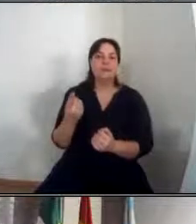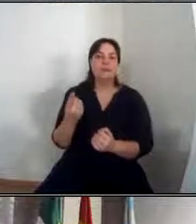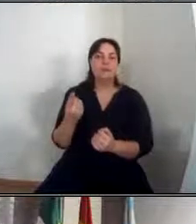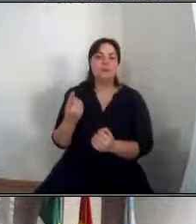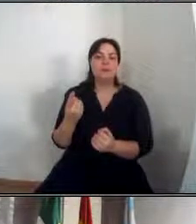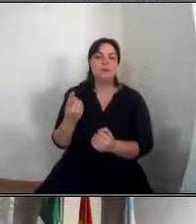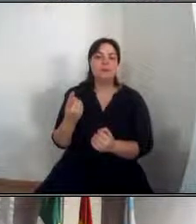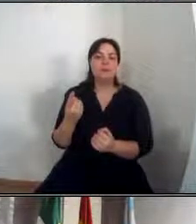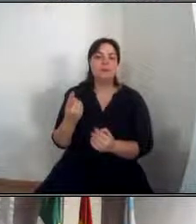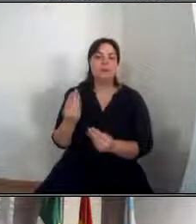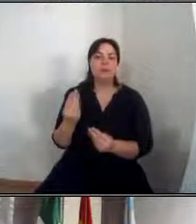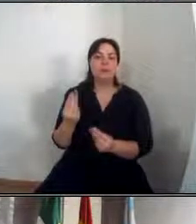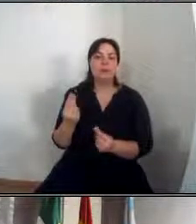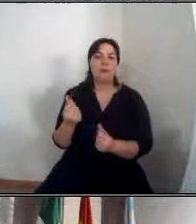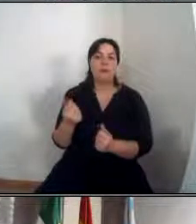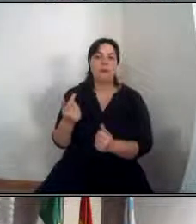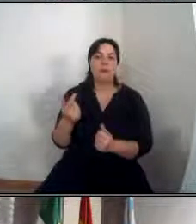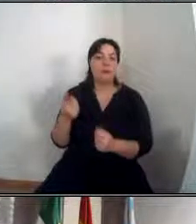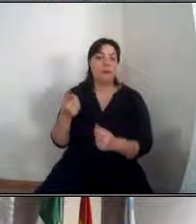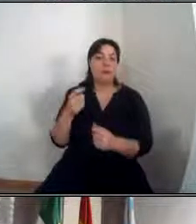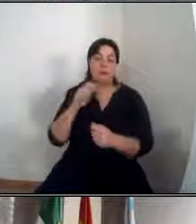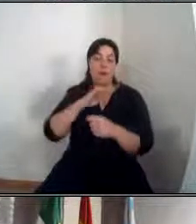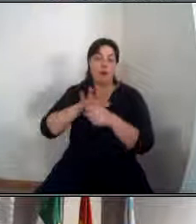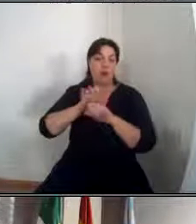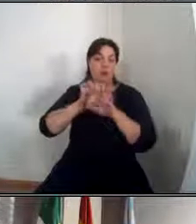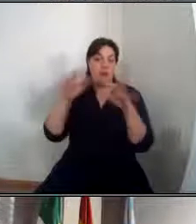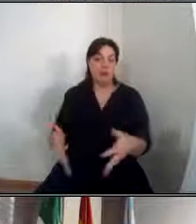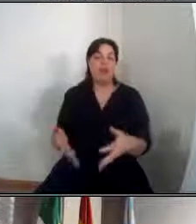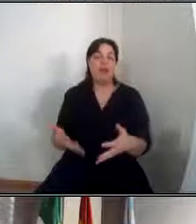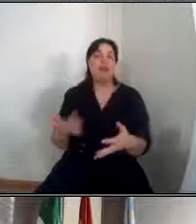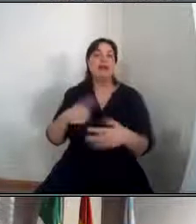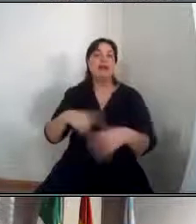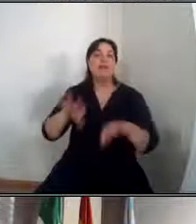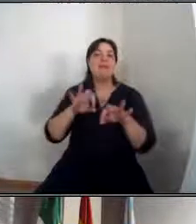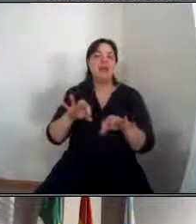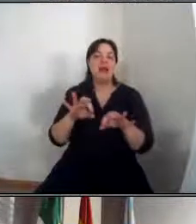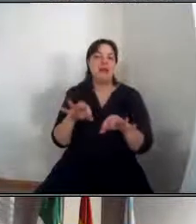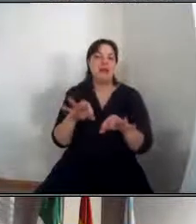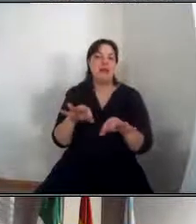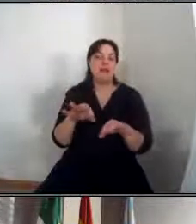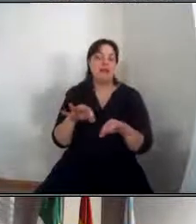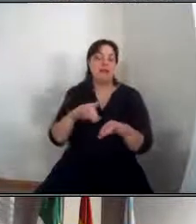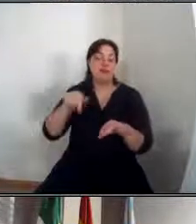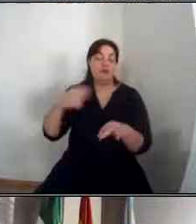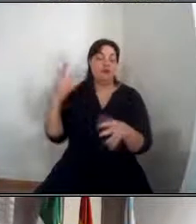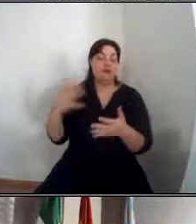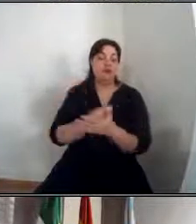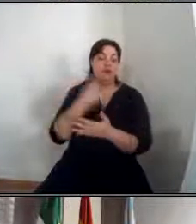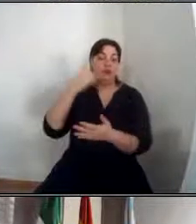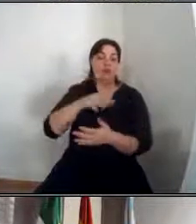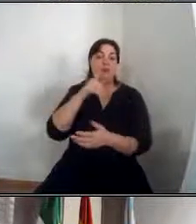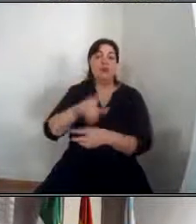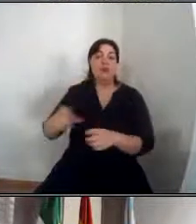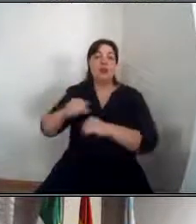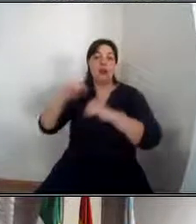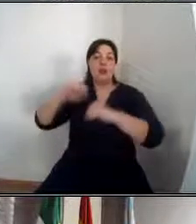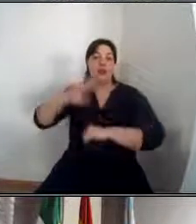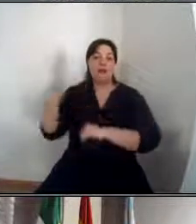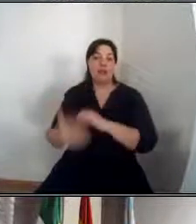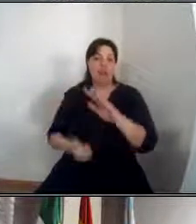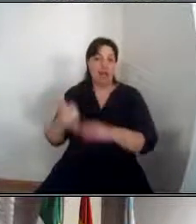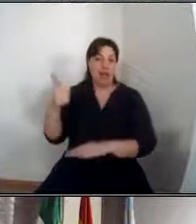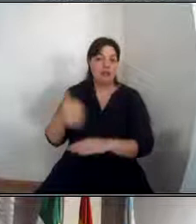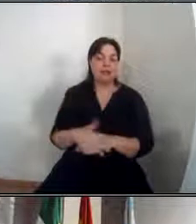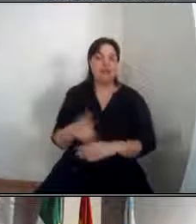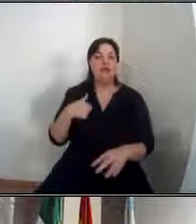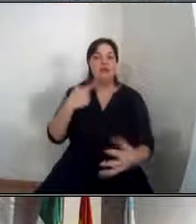esta crisis, con esta pandemia, que especialmente se ha cebado, como todos sabemos, con los mayores. Quiero